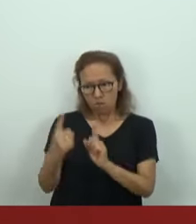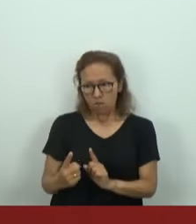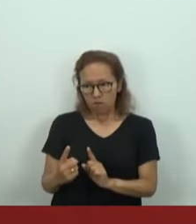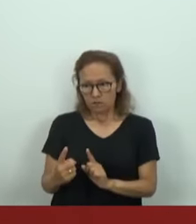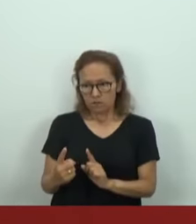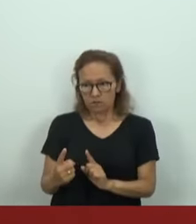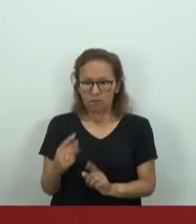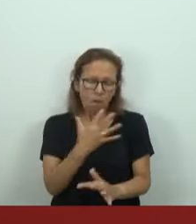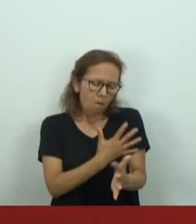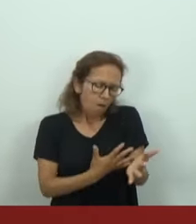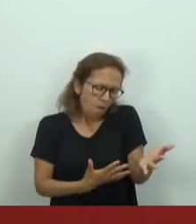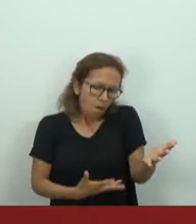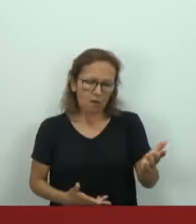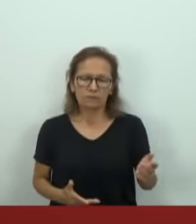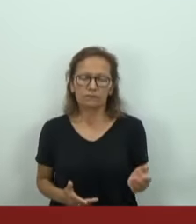En una